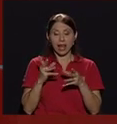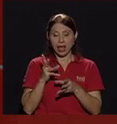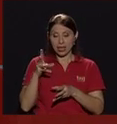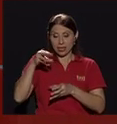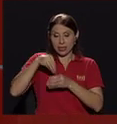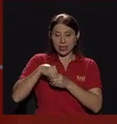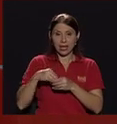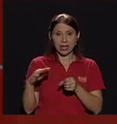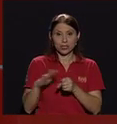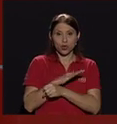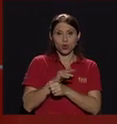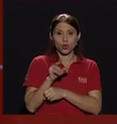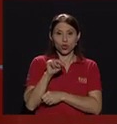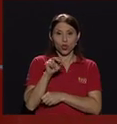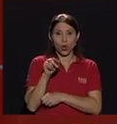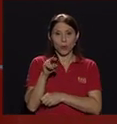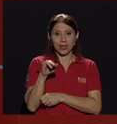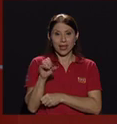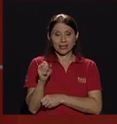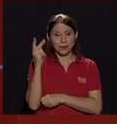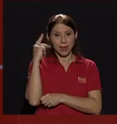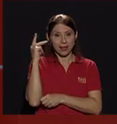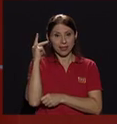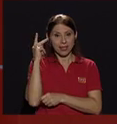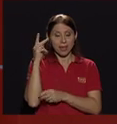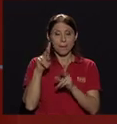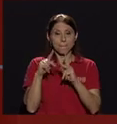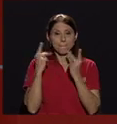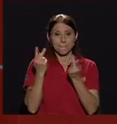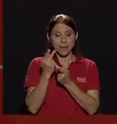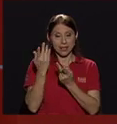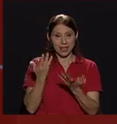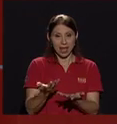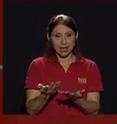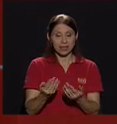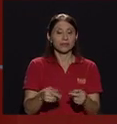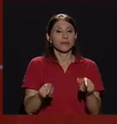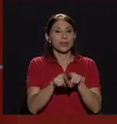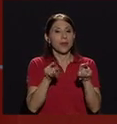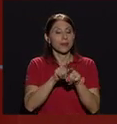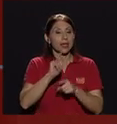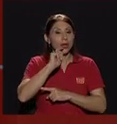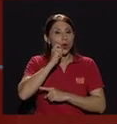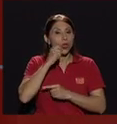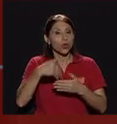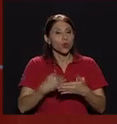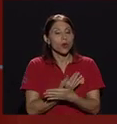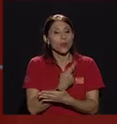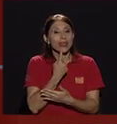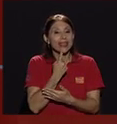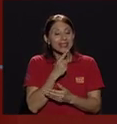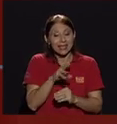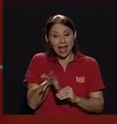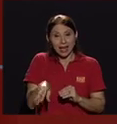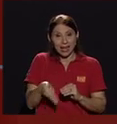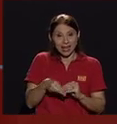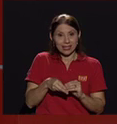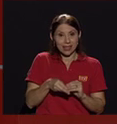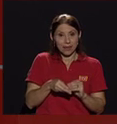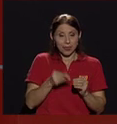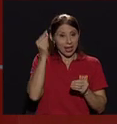nóminas partidarias. Y finalmente, el Código Nuevo agrega que el dinero del Estado